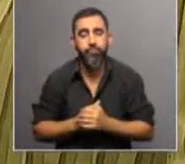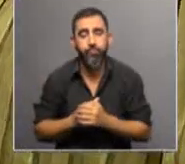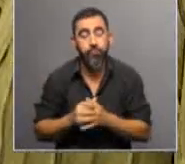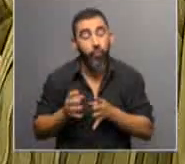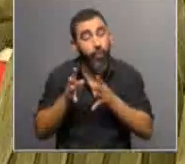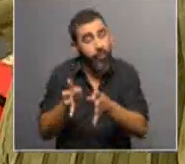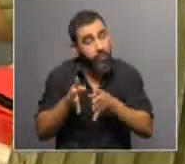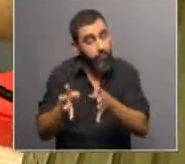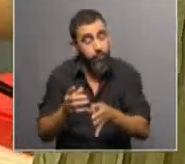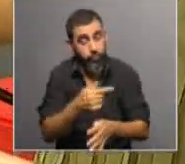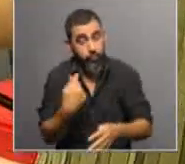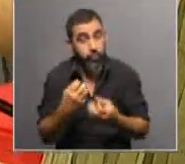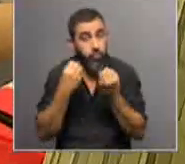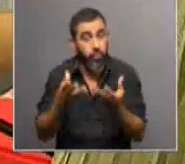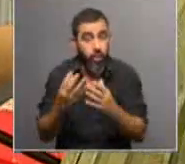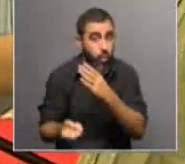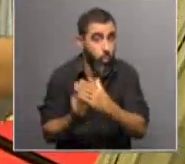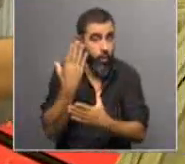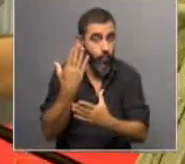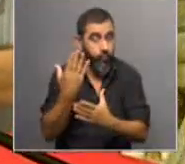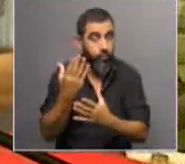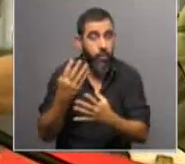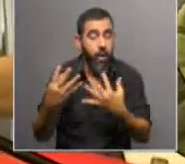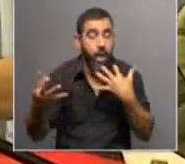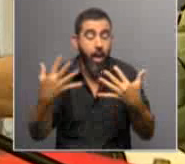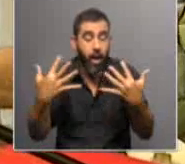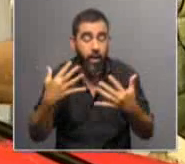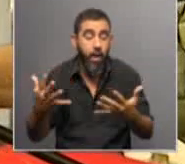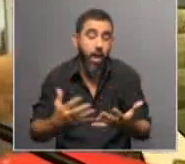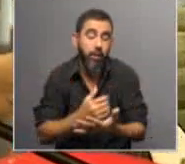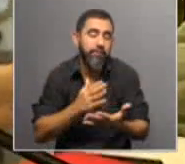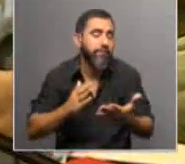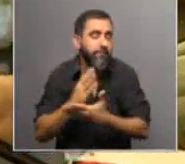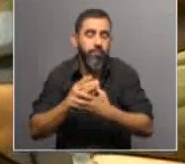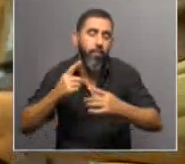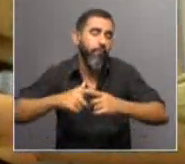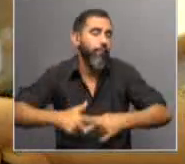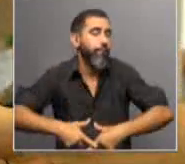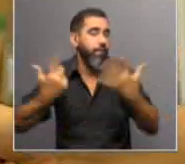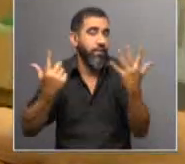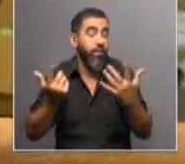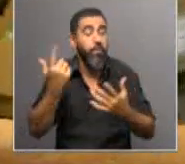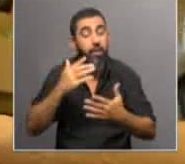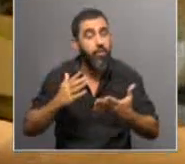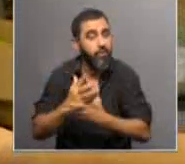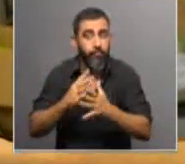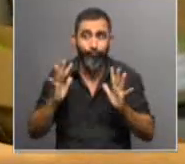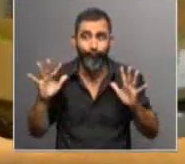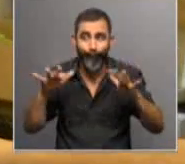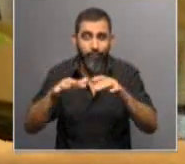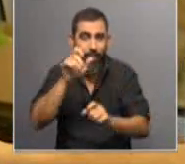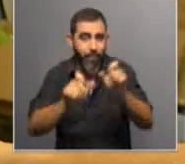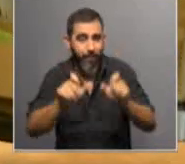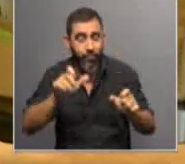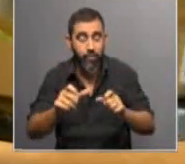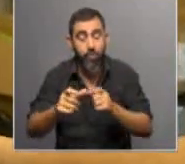desafío para nosotros porque es algo nuevo. La carrera hasta ahora siempre ha sido una fiesta para nosotros, pero siempre fue presencial. Y bueno,